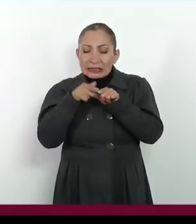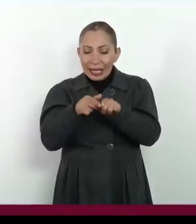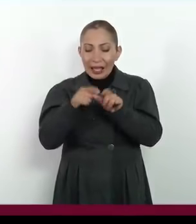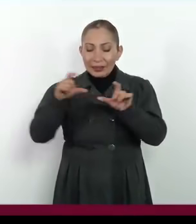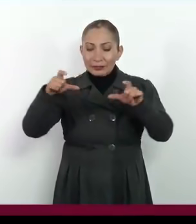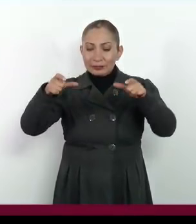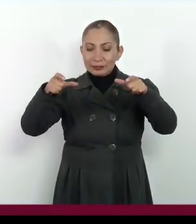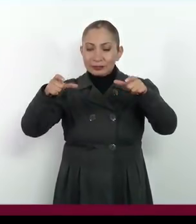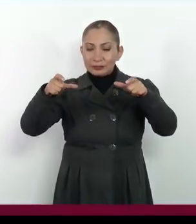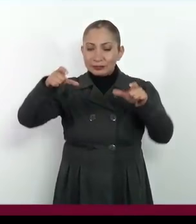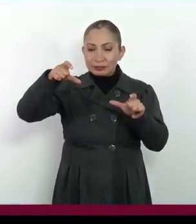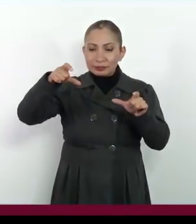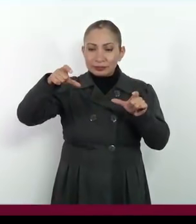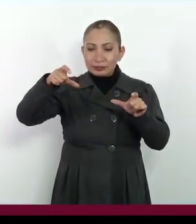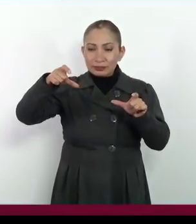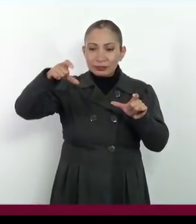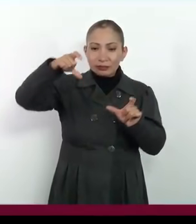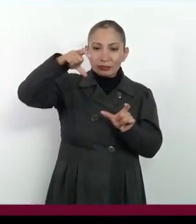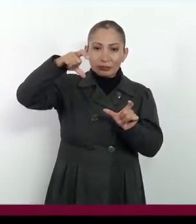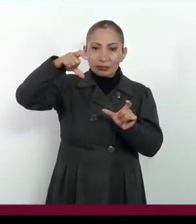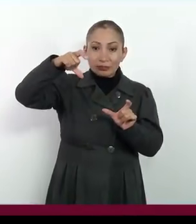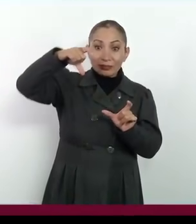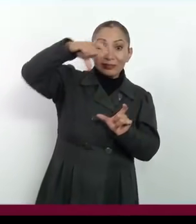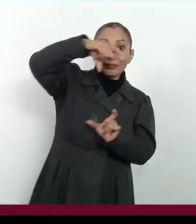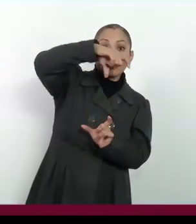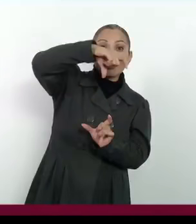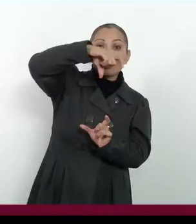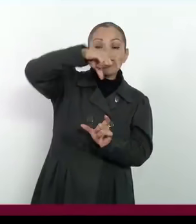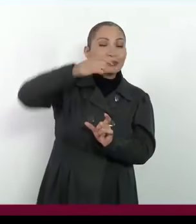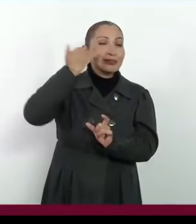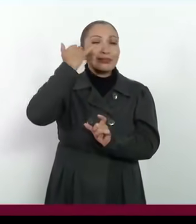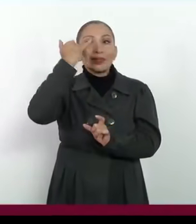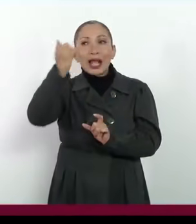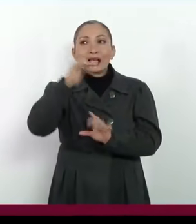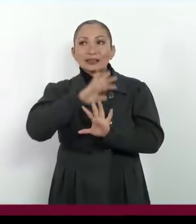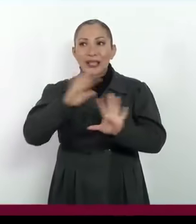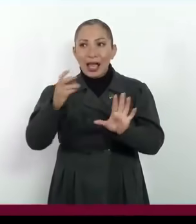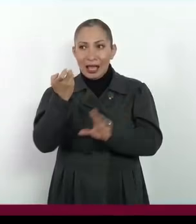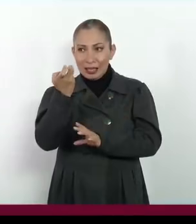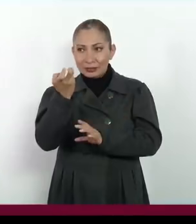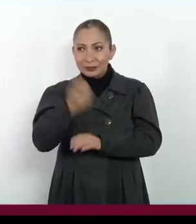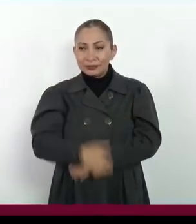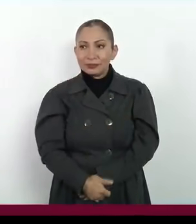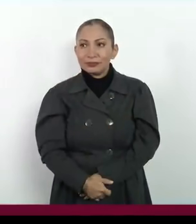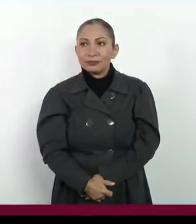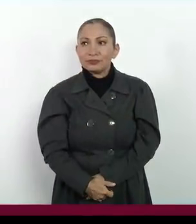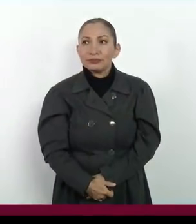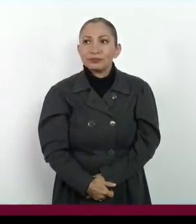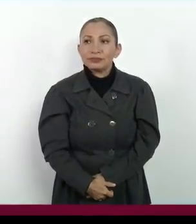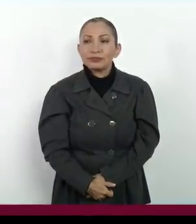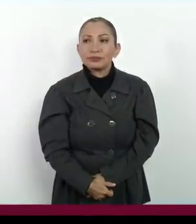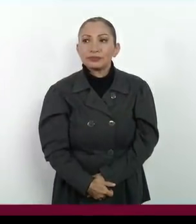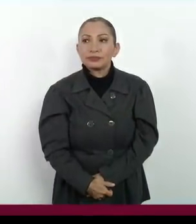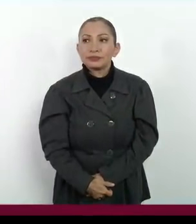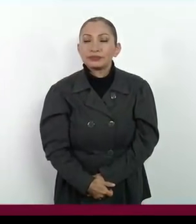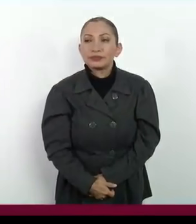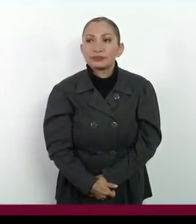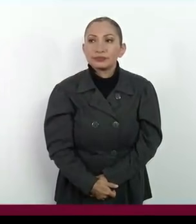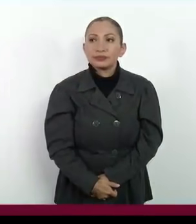seguimos y seguimos inclinando esto y digamos que tenemos algo, digamos, así.